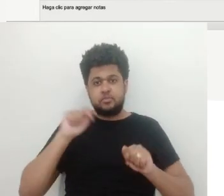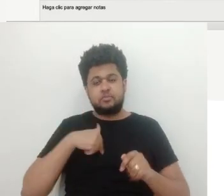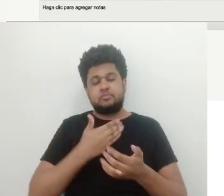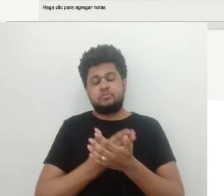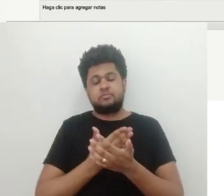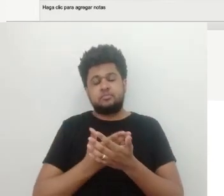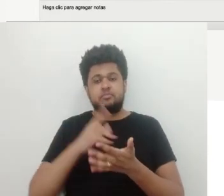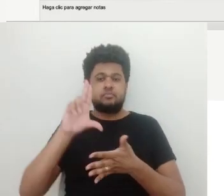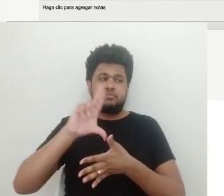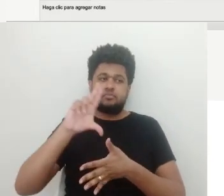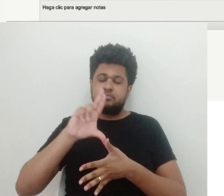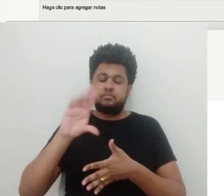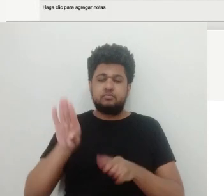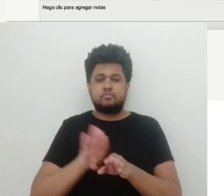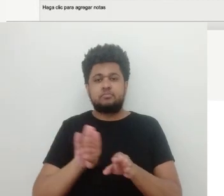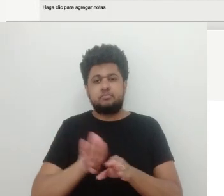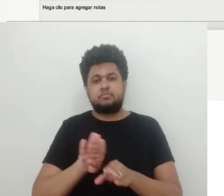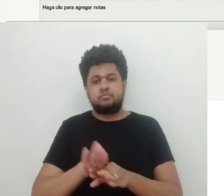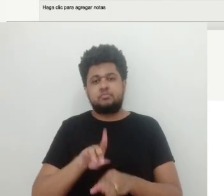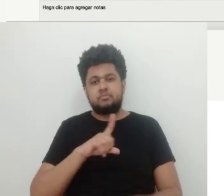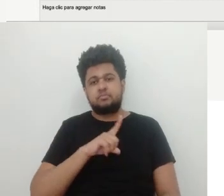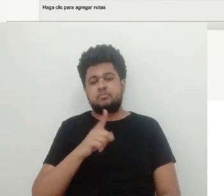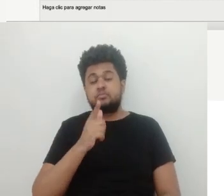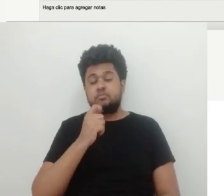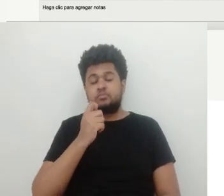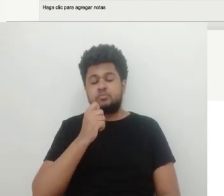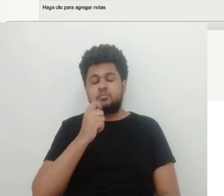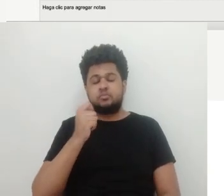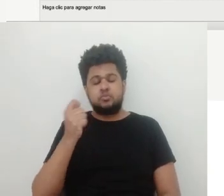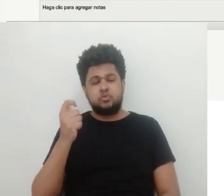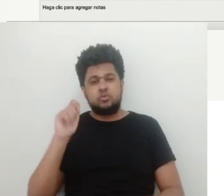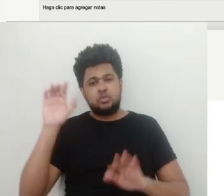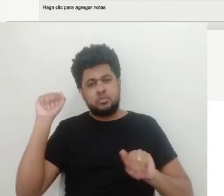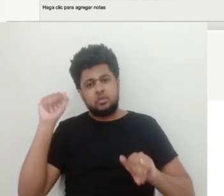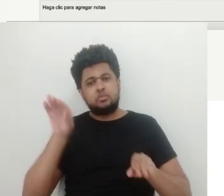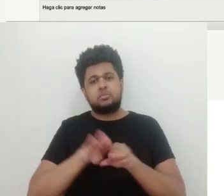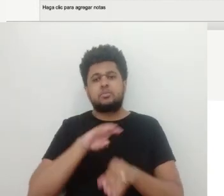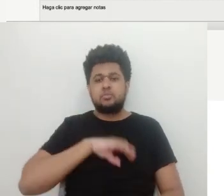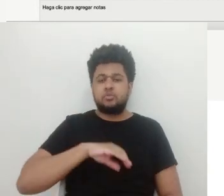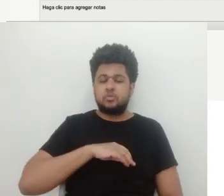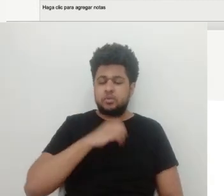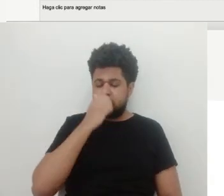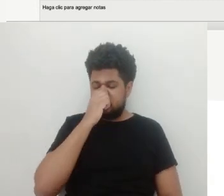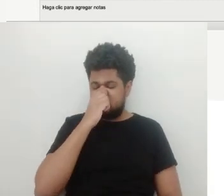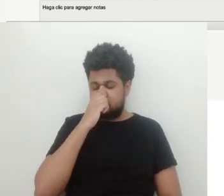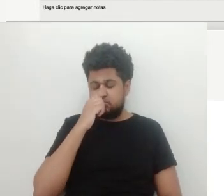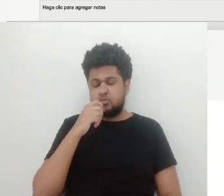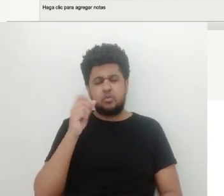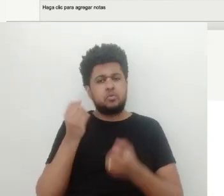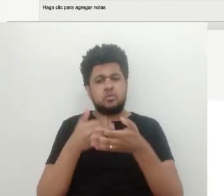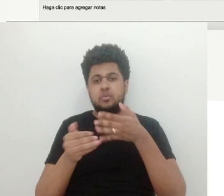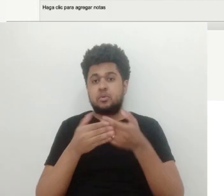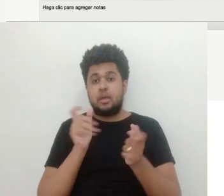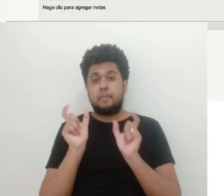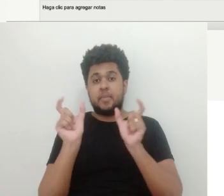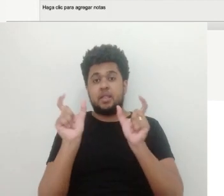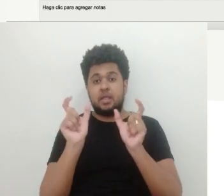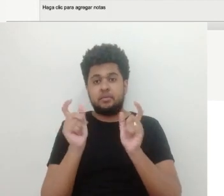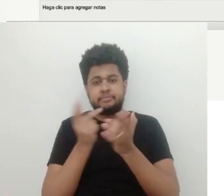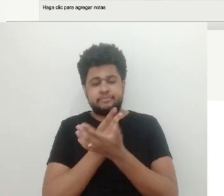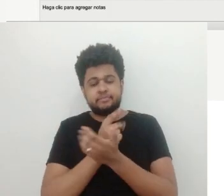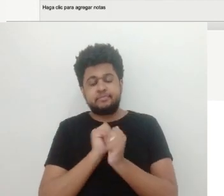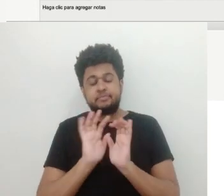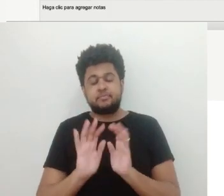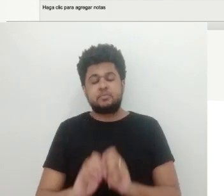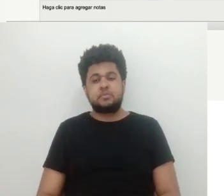Bueno, me informaron que el tema de hoy era conversar y reflexionar sobre nuestra propia identidad, pero también sobre los